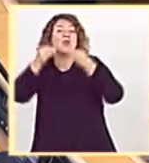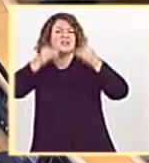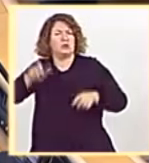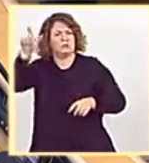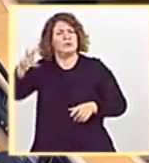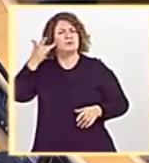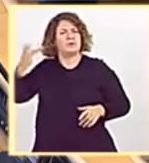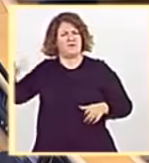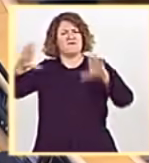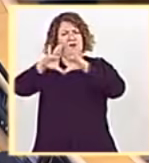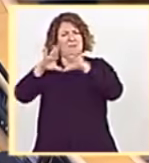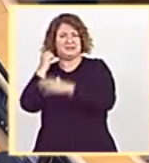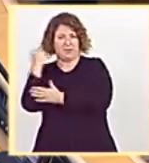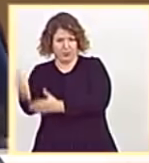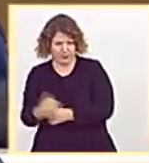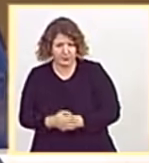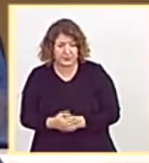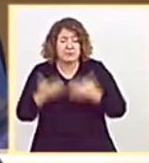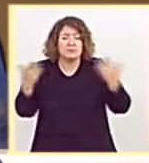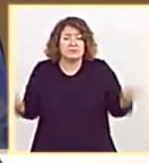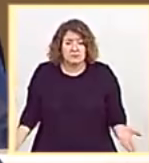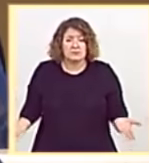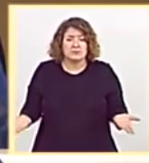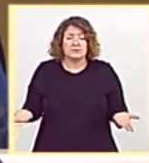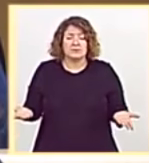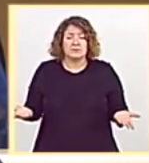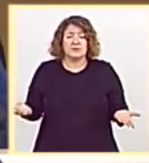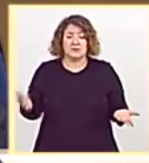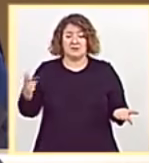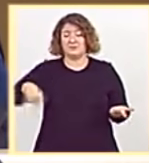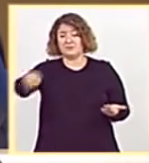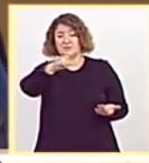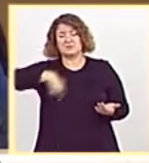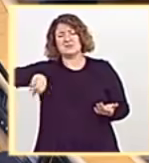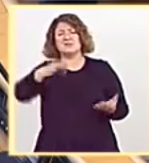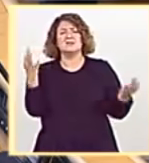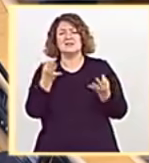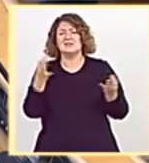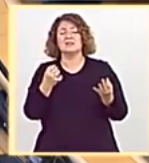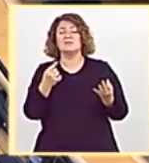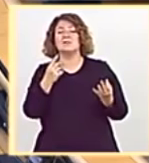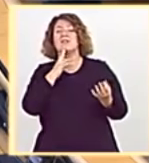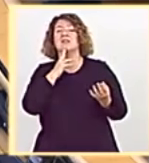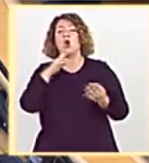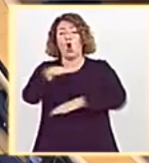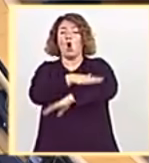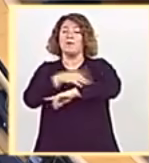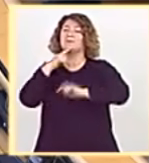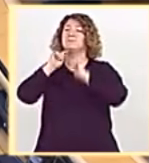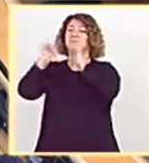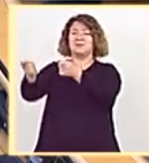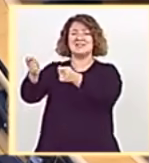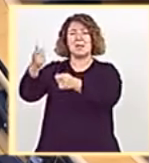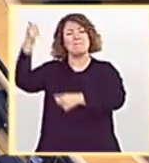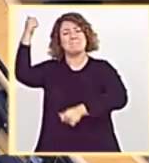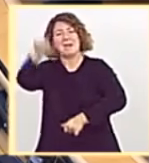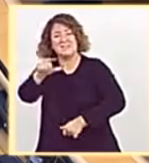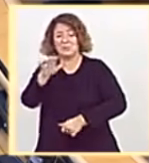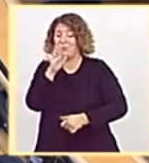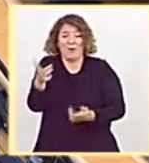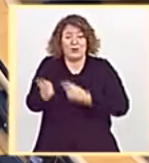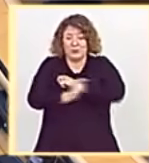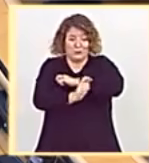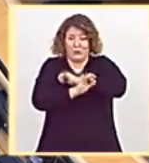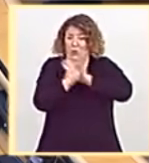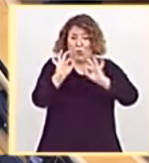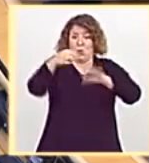personalidad feminista. Miren, señorías, al final ustedes necesitan llamar machista al gobierno y a todo el mundo porque es la única estrategia que